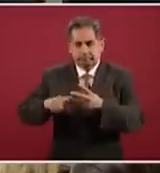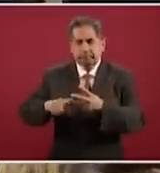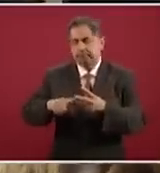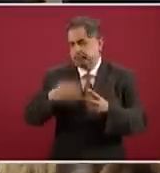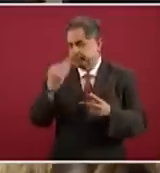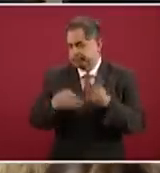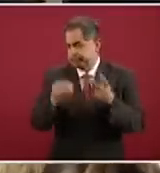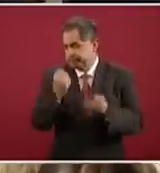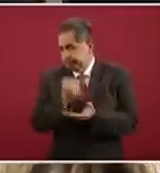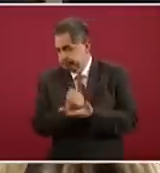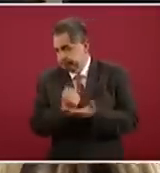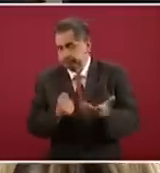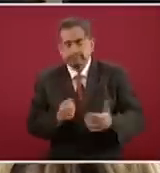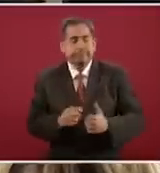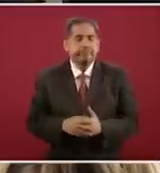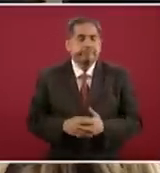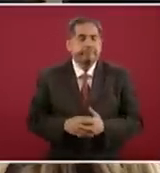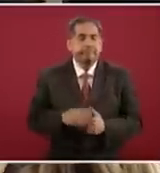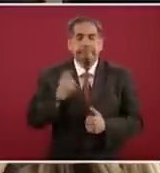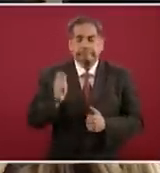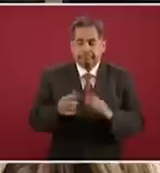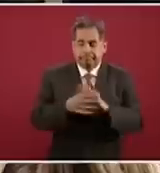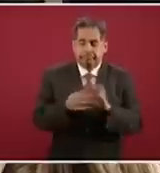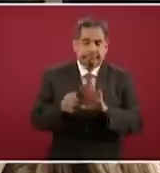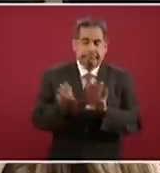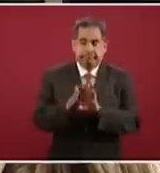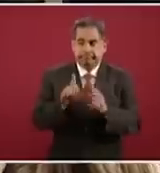Canadá, ante